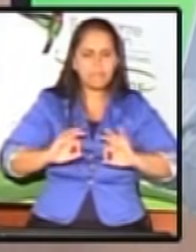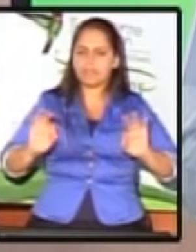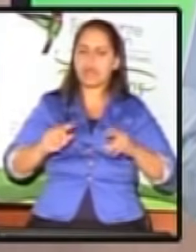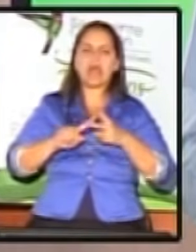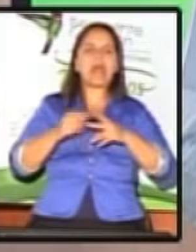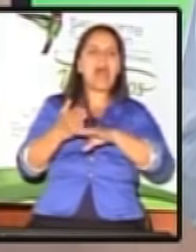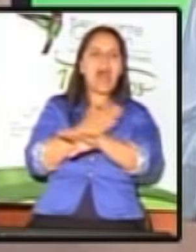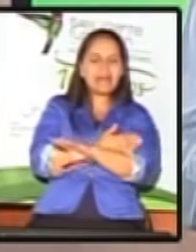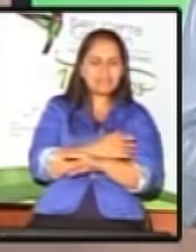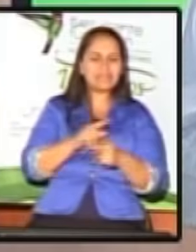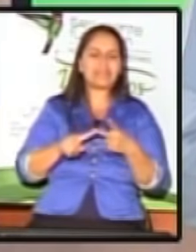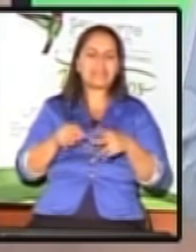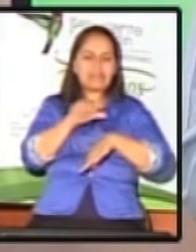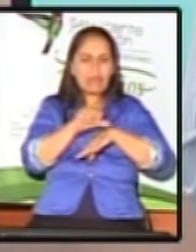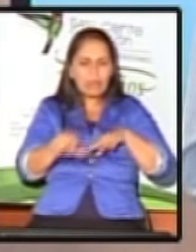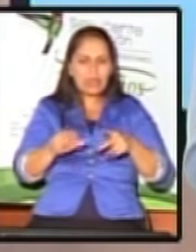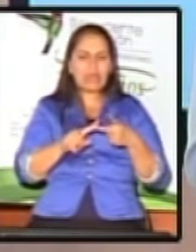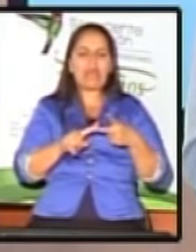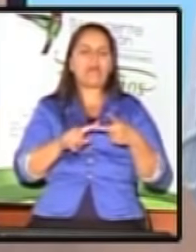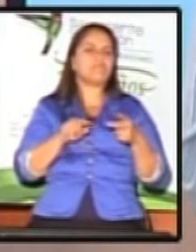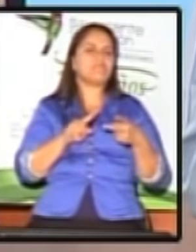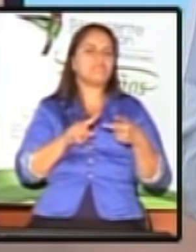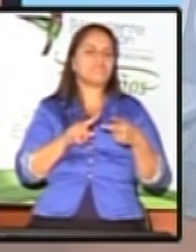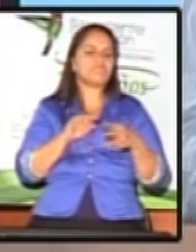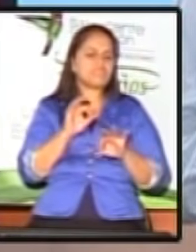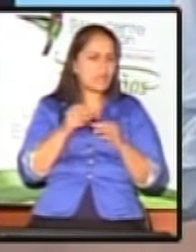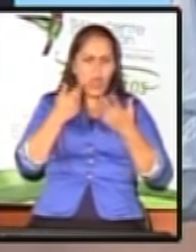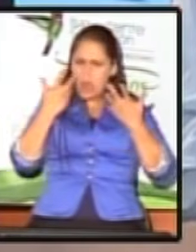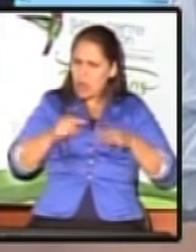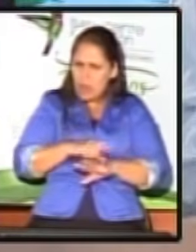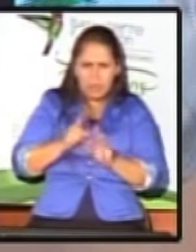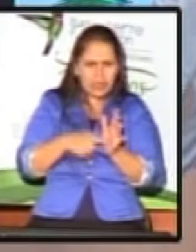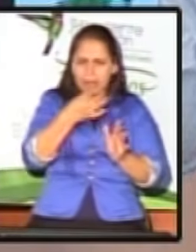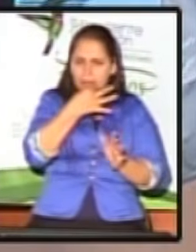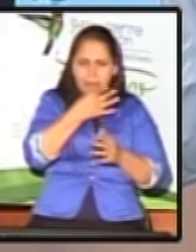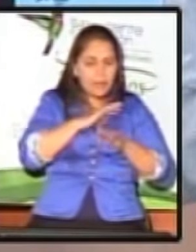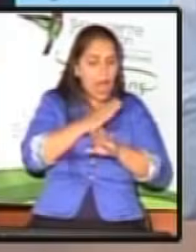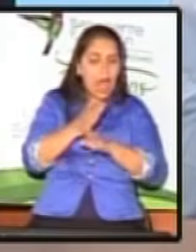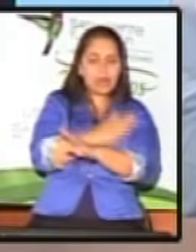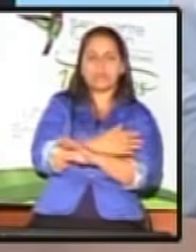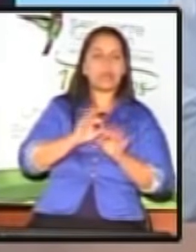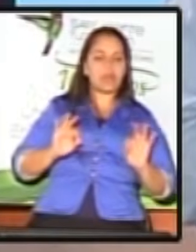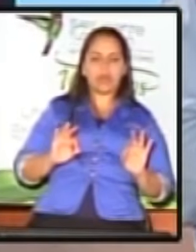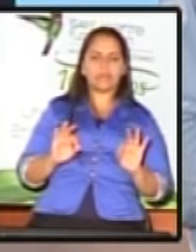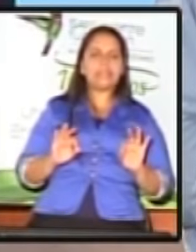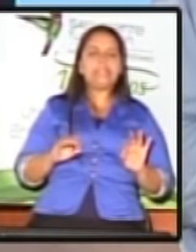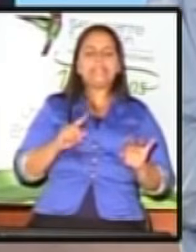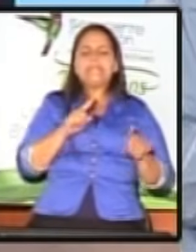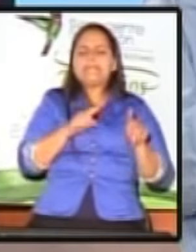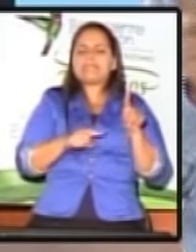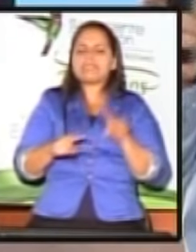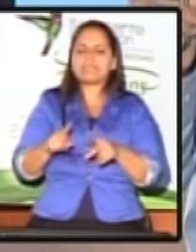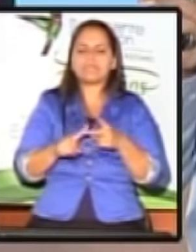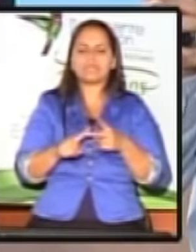radio, cirugía, quedó en solo cuidado paliativo y usamos drogas, medicamentos tan temidos